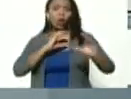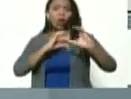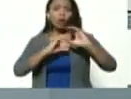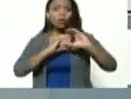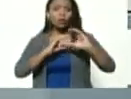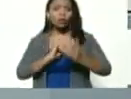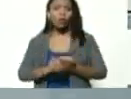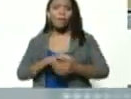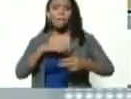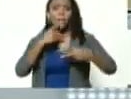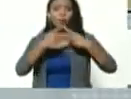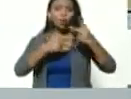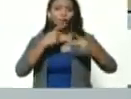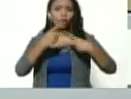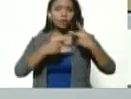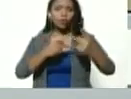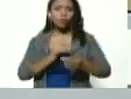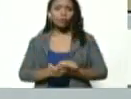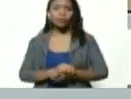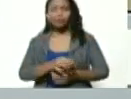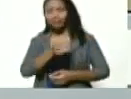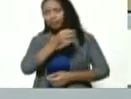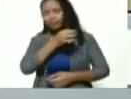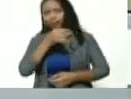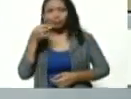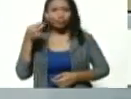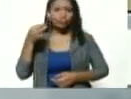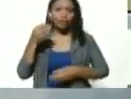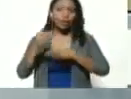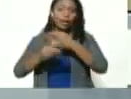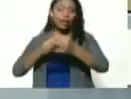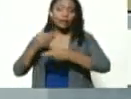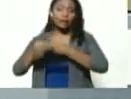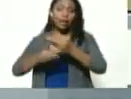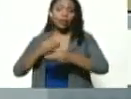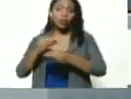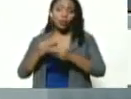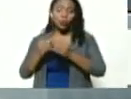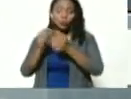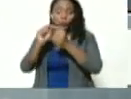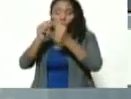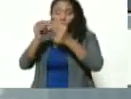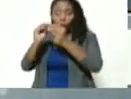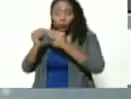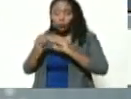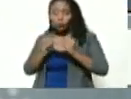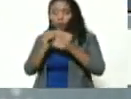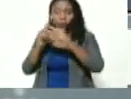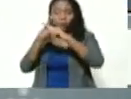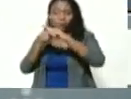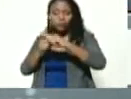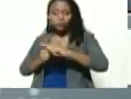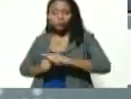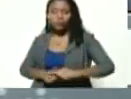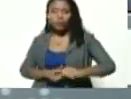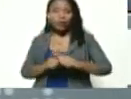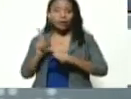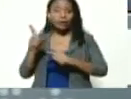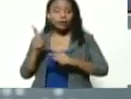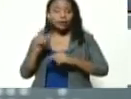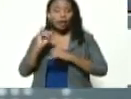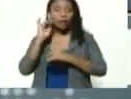comunicacionales, políticos, extraordinarios, que están siendo desmenuzados en este foro internacional que el